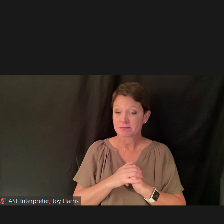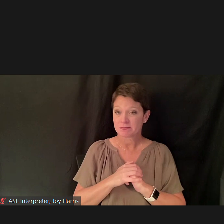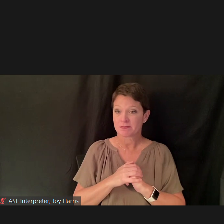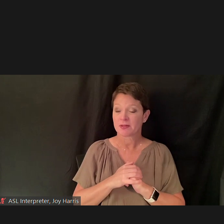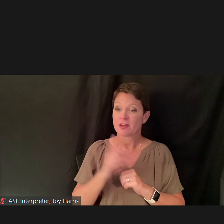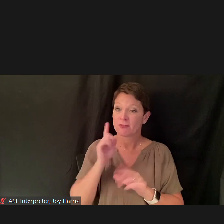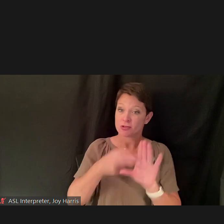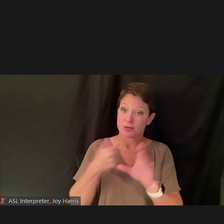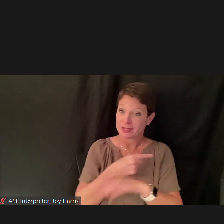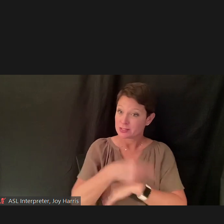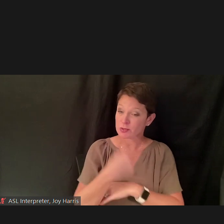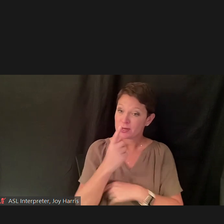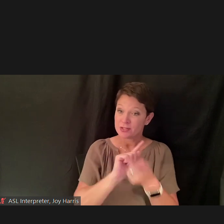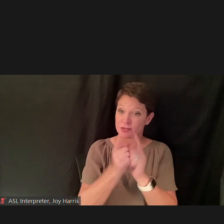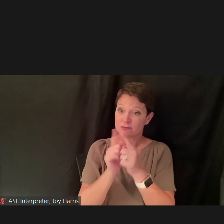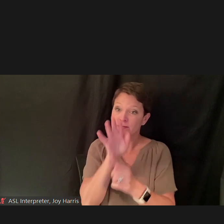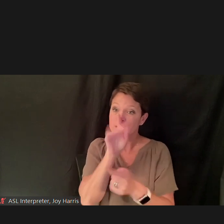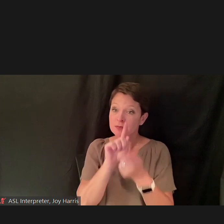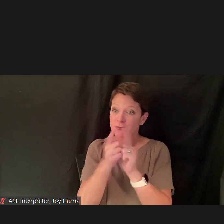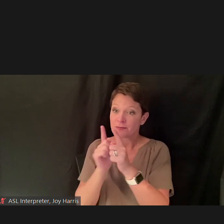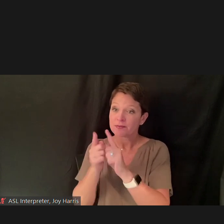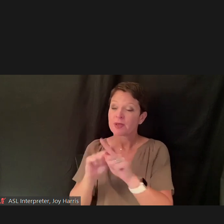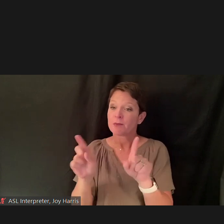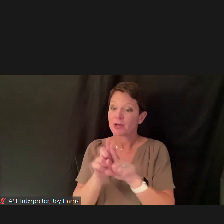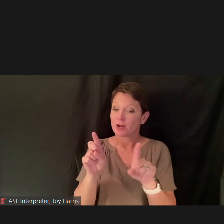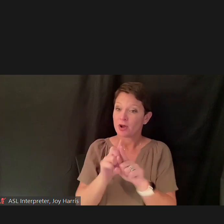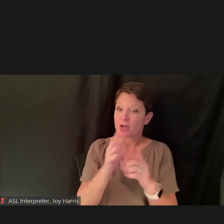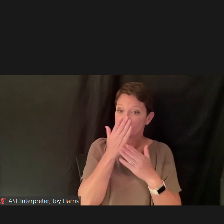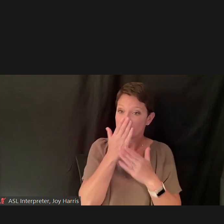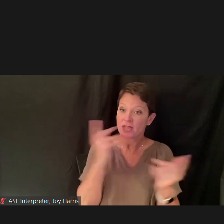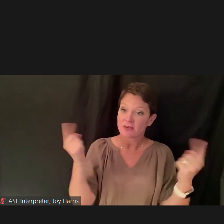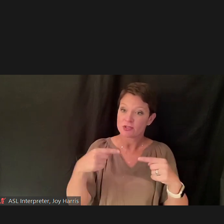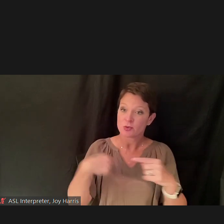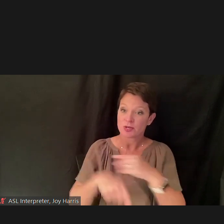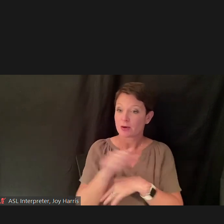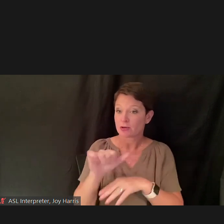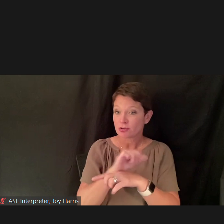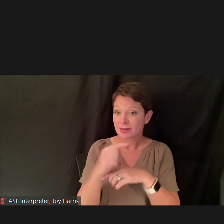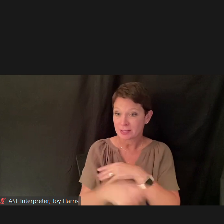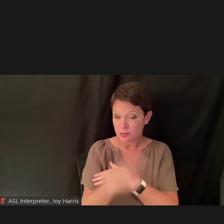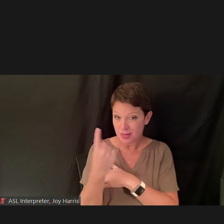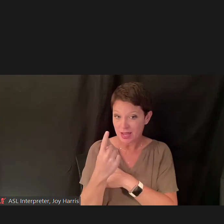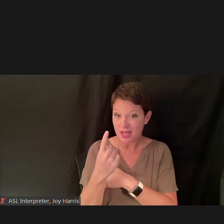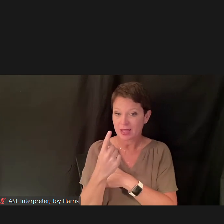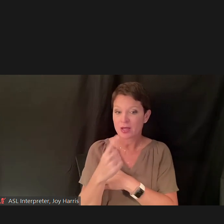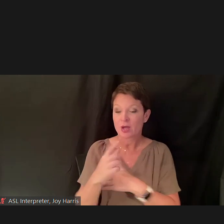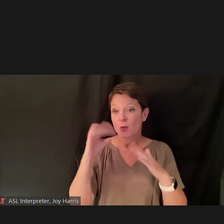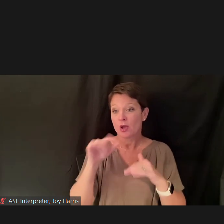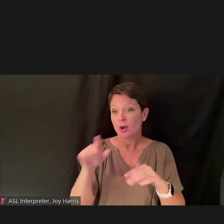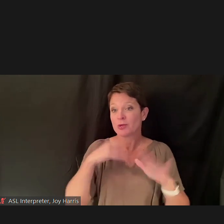Gracias a nuestros intérpretes y gracias a todos